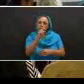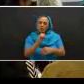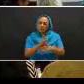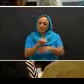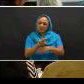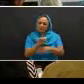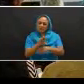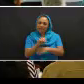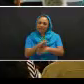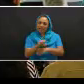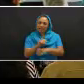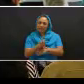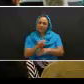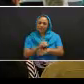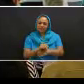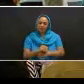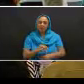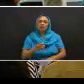estado huyendo a Dios,